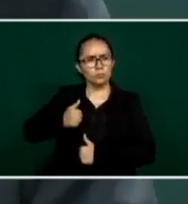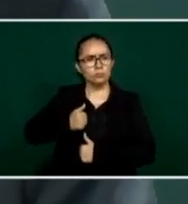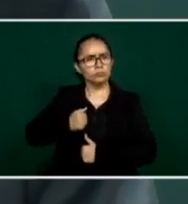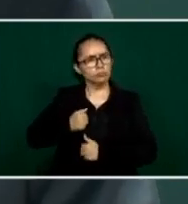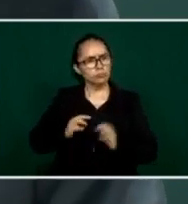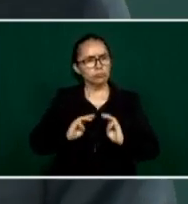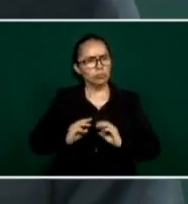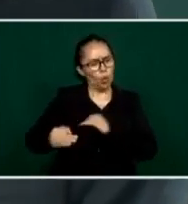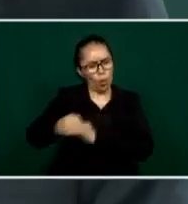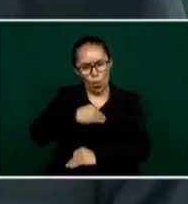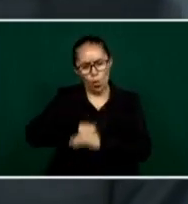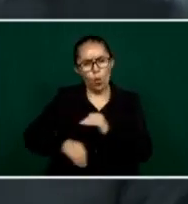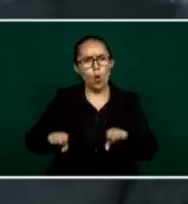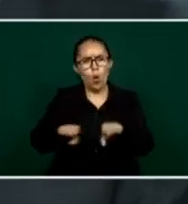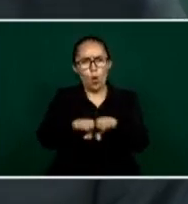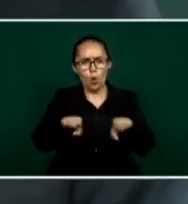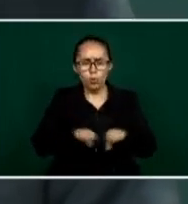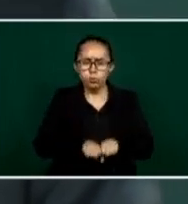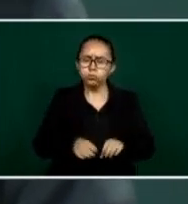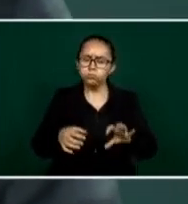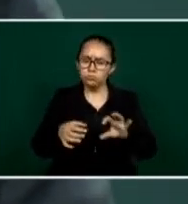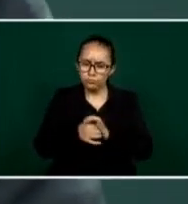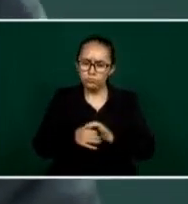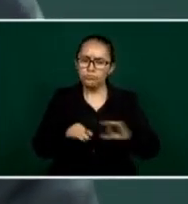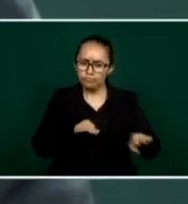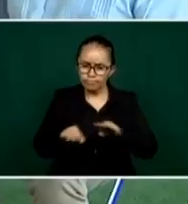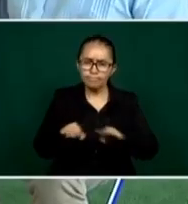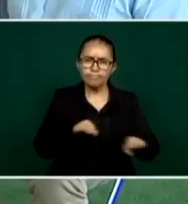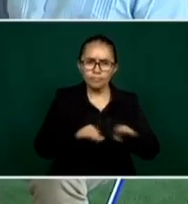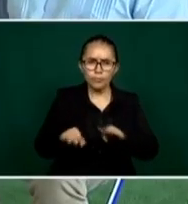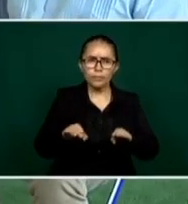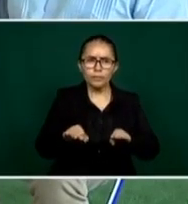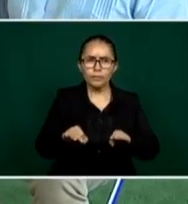estamos trabajando de manera coordinada,